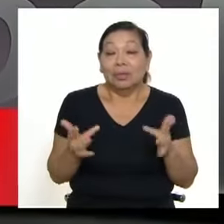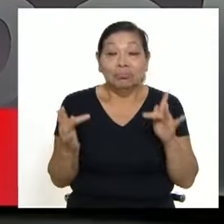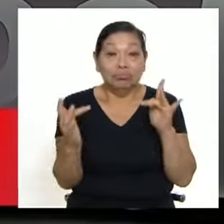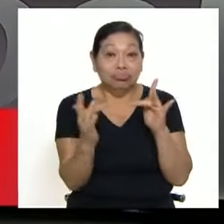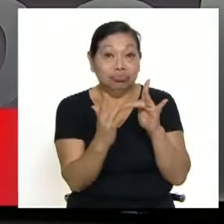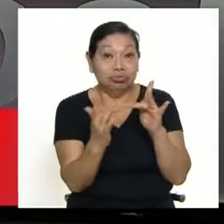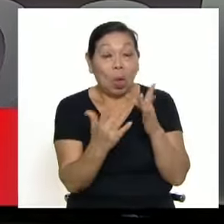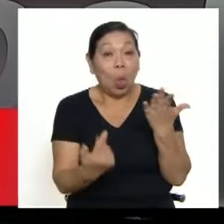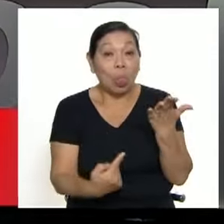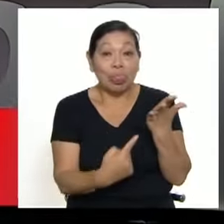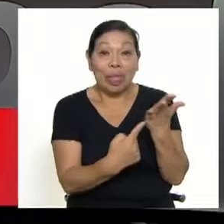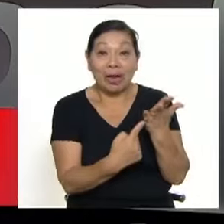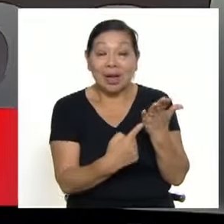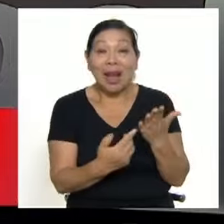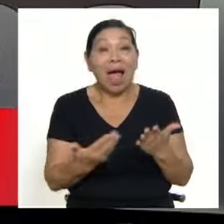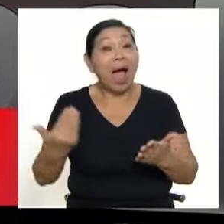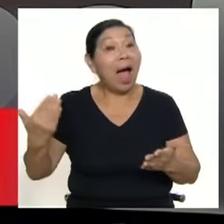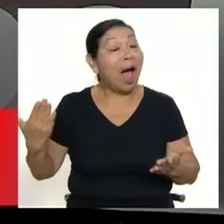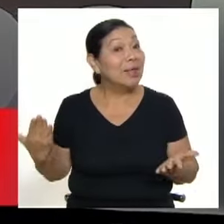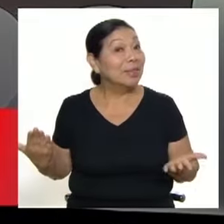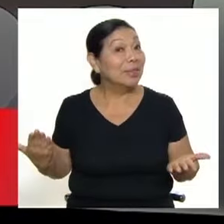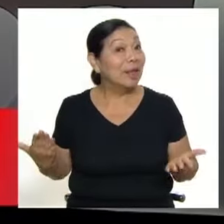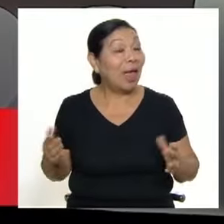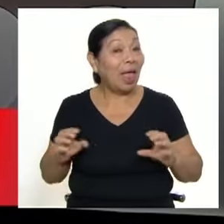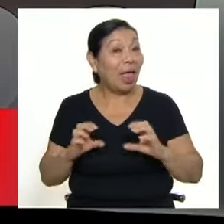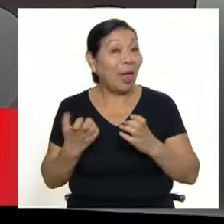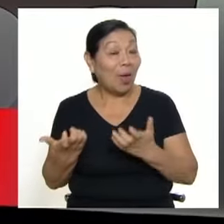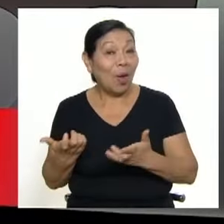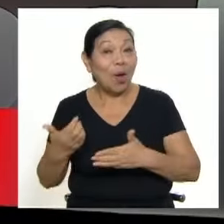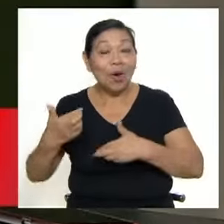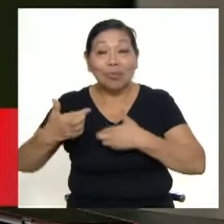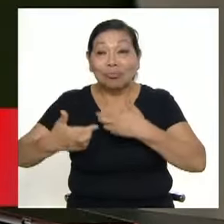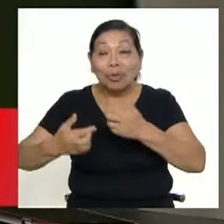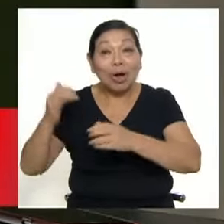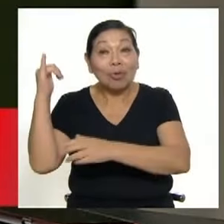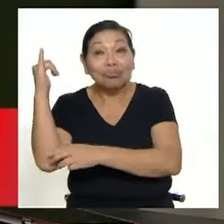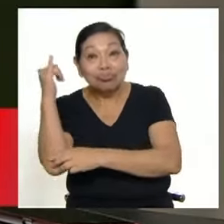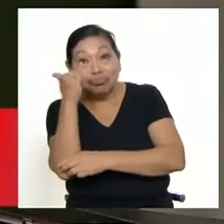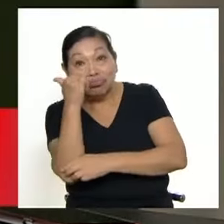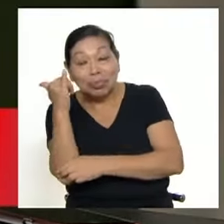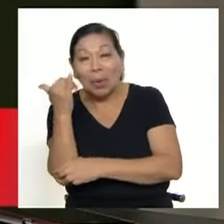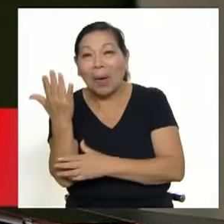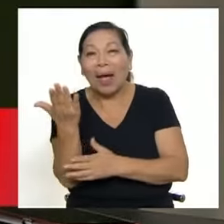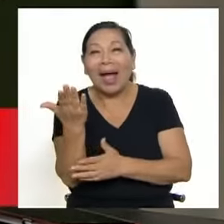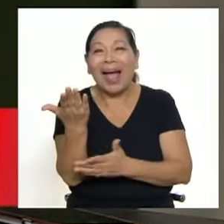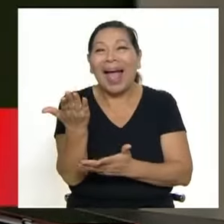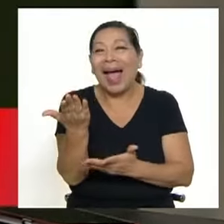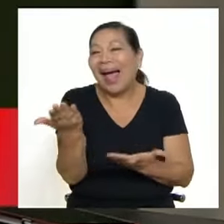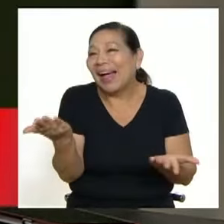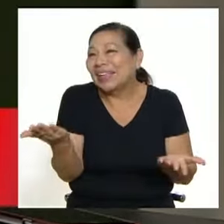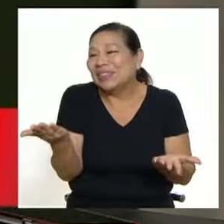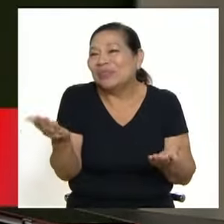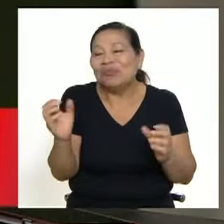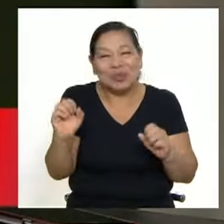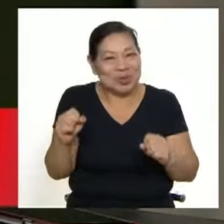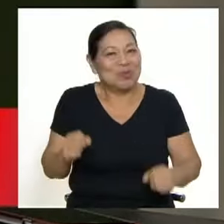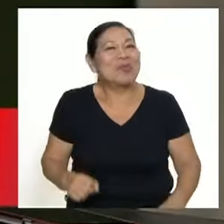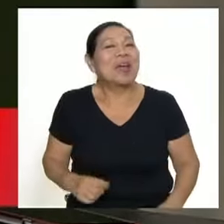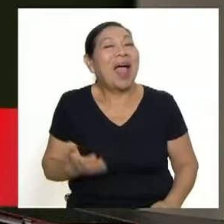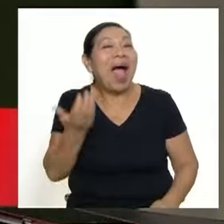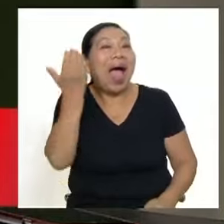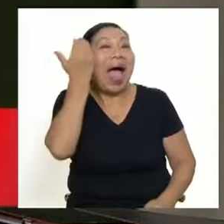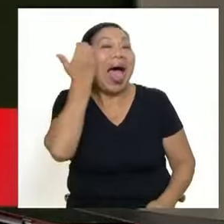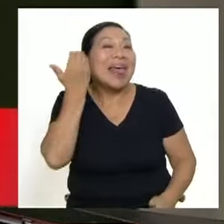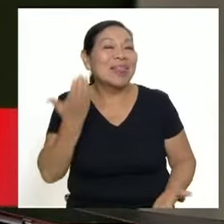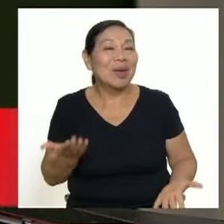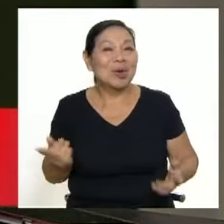digitalización también. Antes, seguro que los equipos de producción, los soportes técnicos eran mucho más, claro, mucho más antiguos. Y era